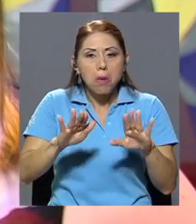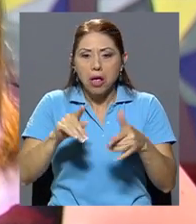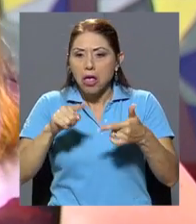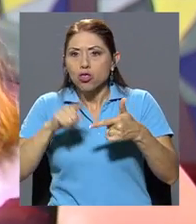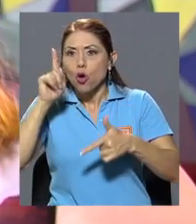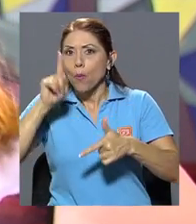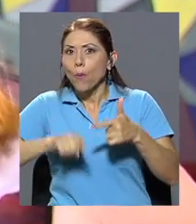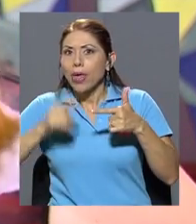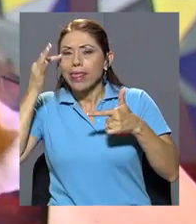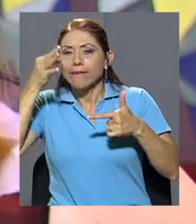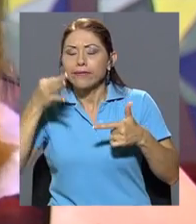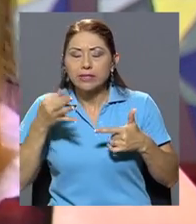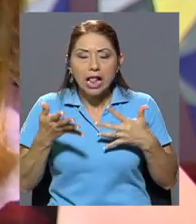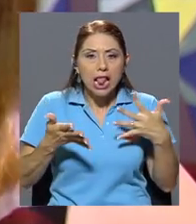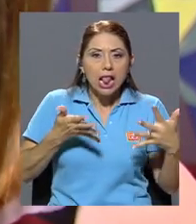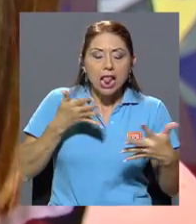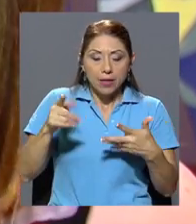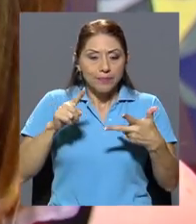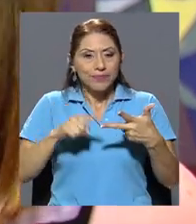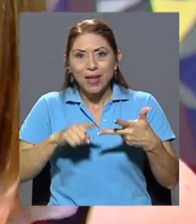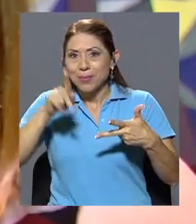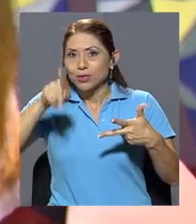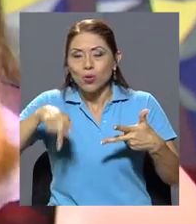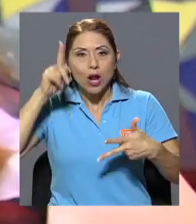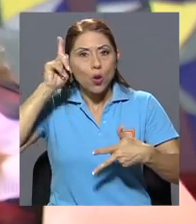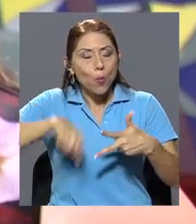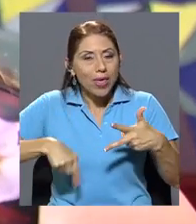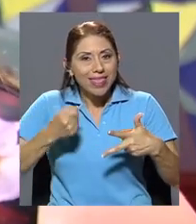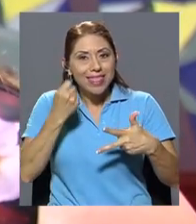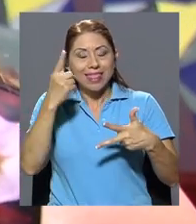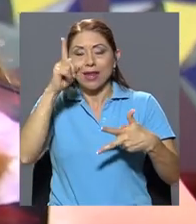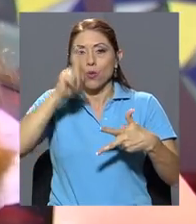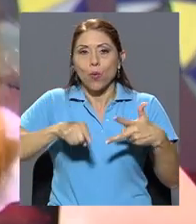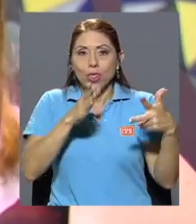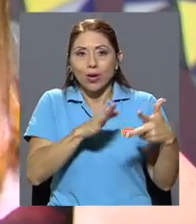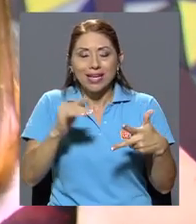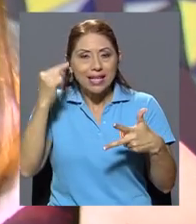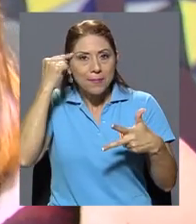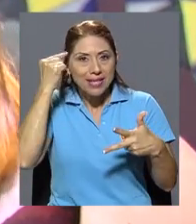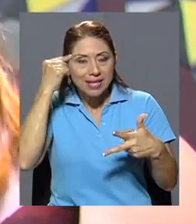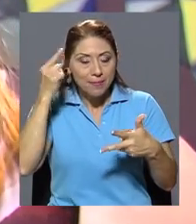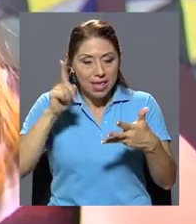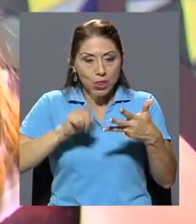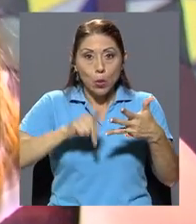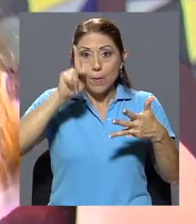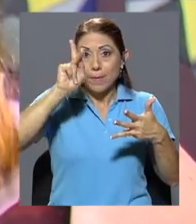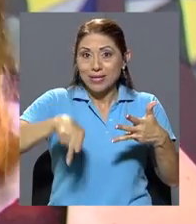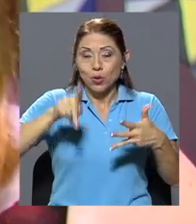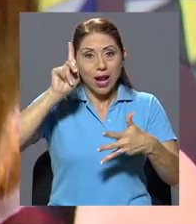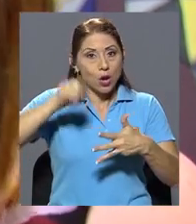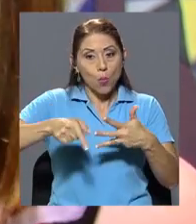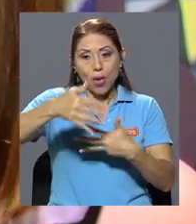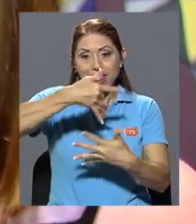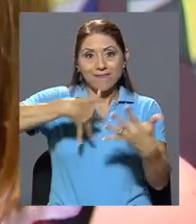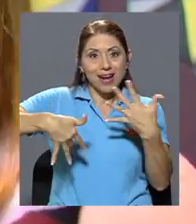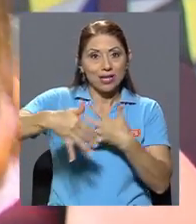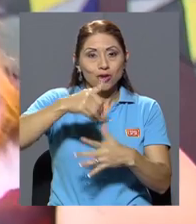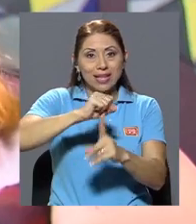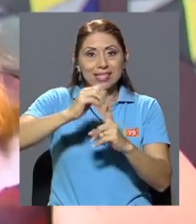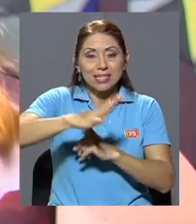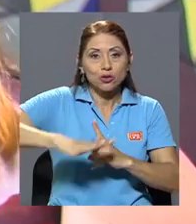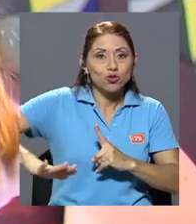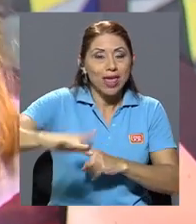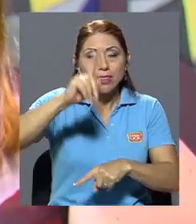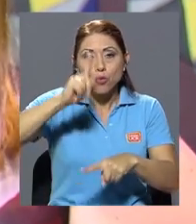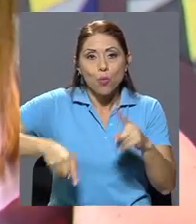de juicio, la pérdida para entender y organizar el pensamiento, para relacionarse en la sociedad o en